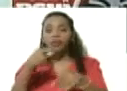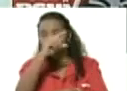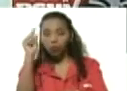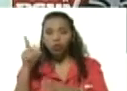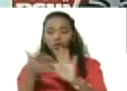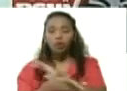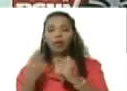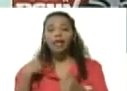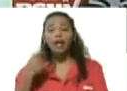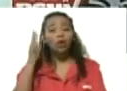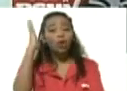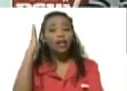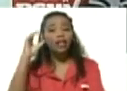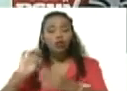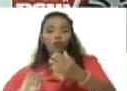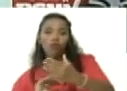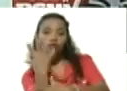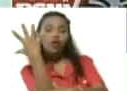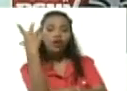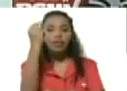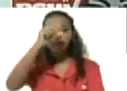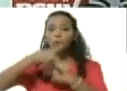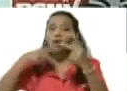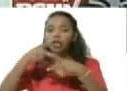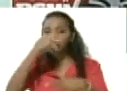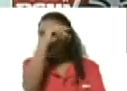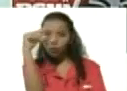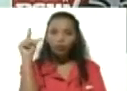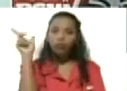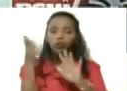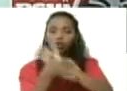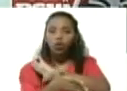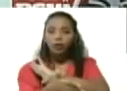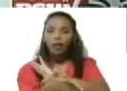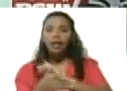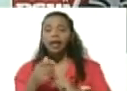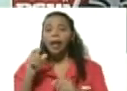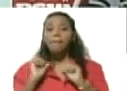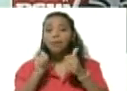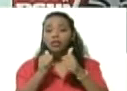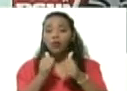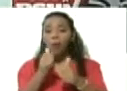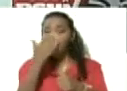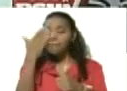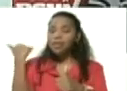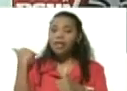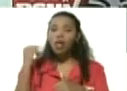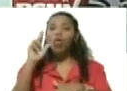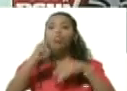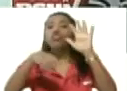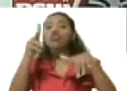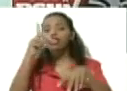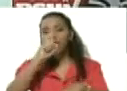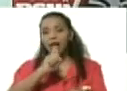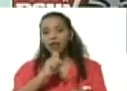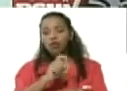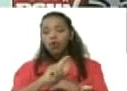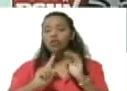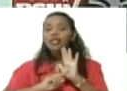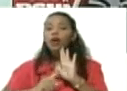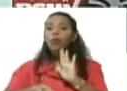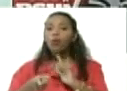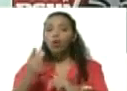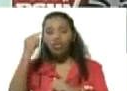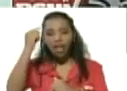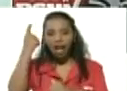Fundacional del partido arrancó hace 12 años, se estaban cumpliendo en el día de ayer. Además,